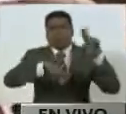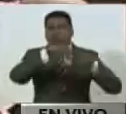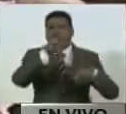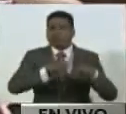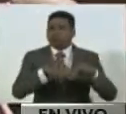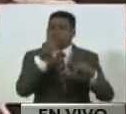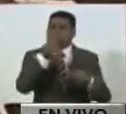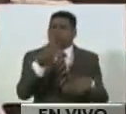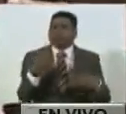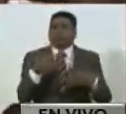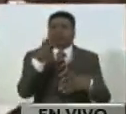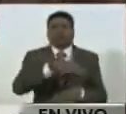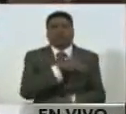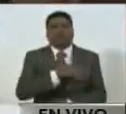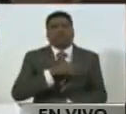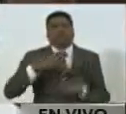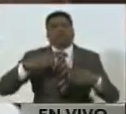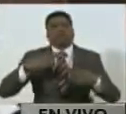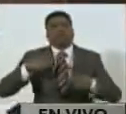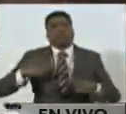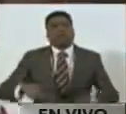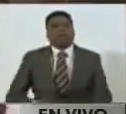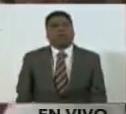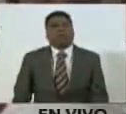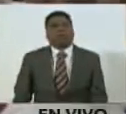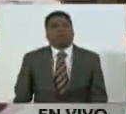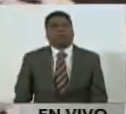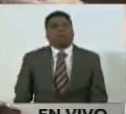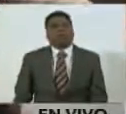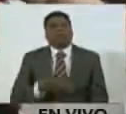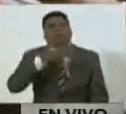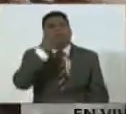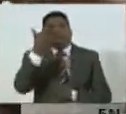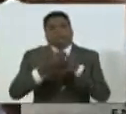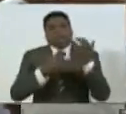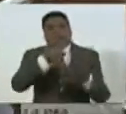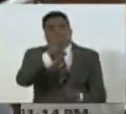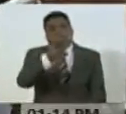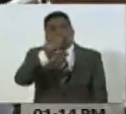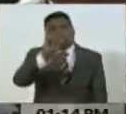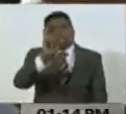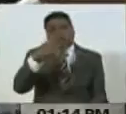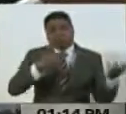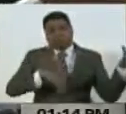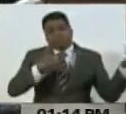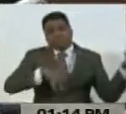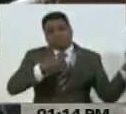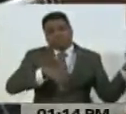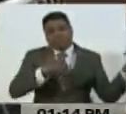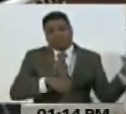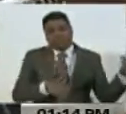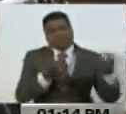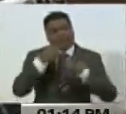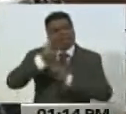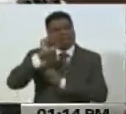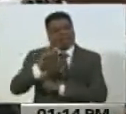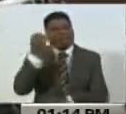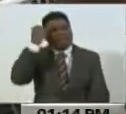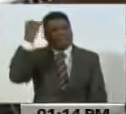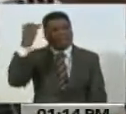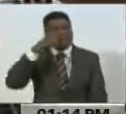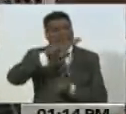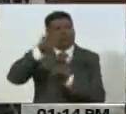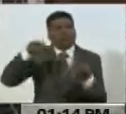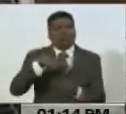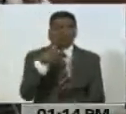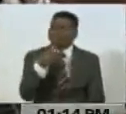colectiva, social, humana, pues. La canción de Ali siempre fue un punto de partida para defender los ideales revolucionarios. ¿Qué se